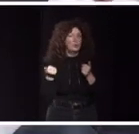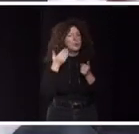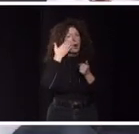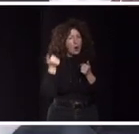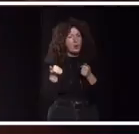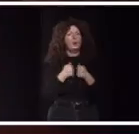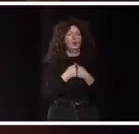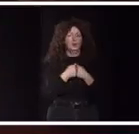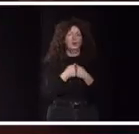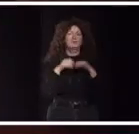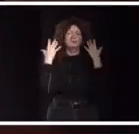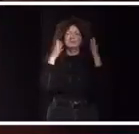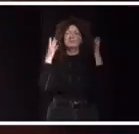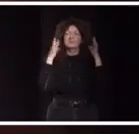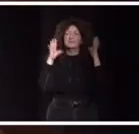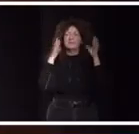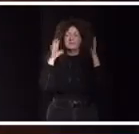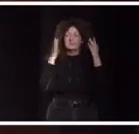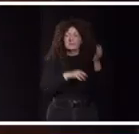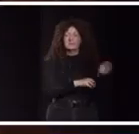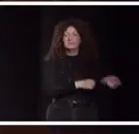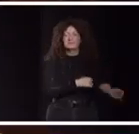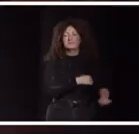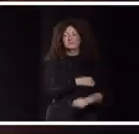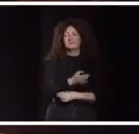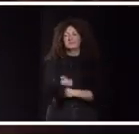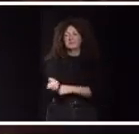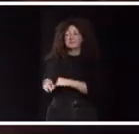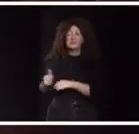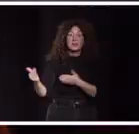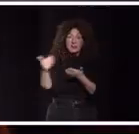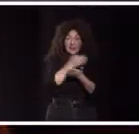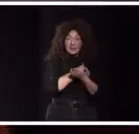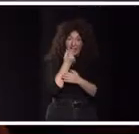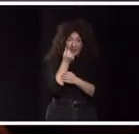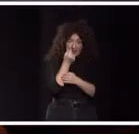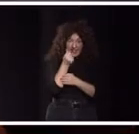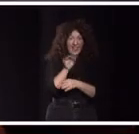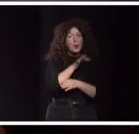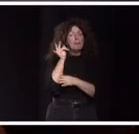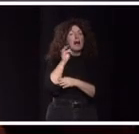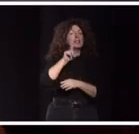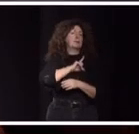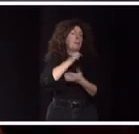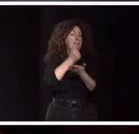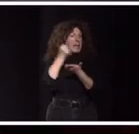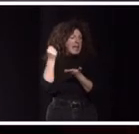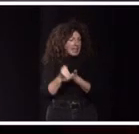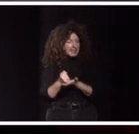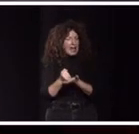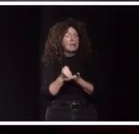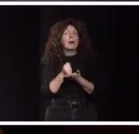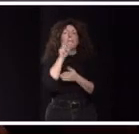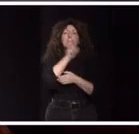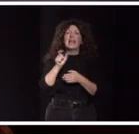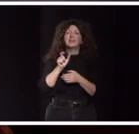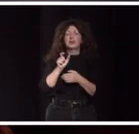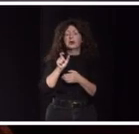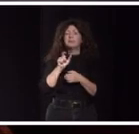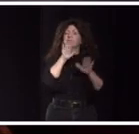orgullo! No el dinero recaudado, sino que la militancia y los simpatizantes de Podemos